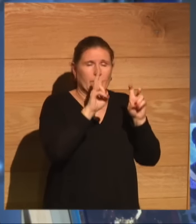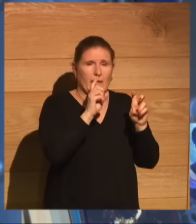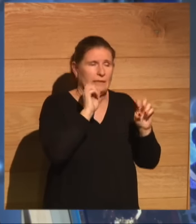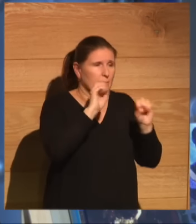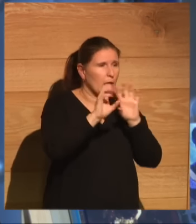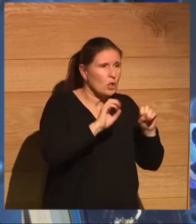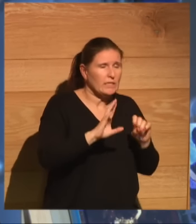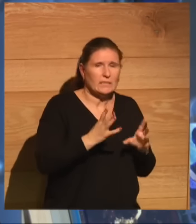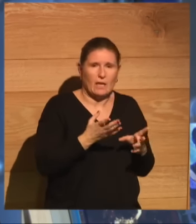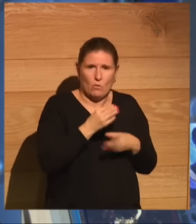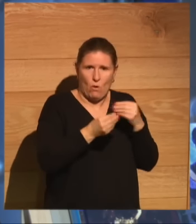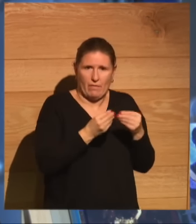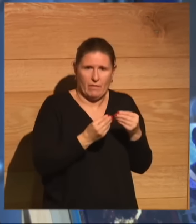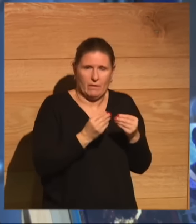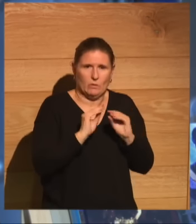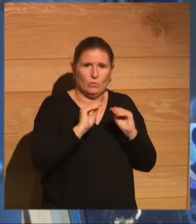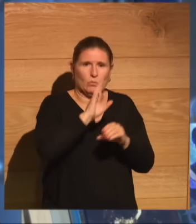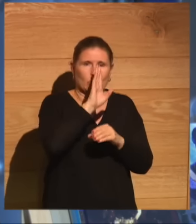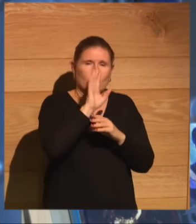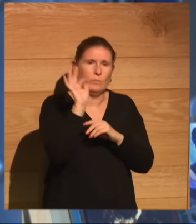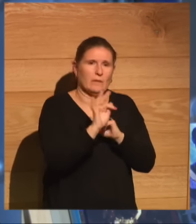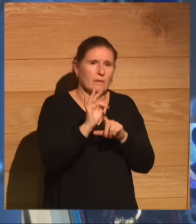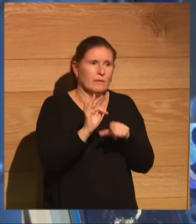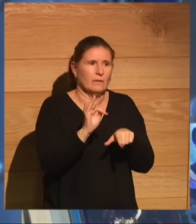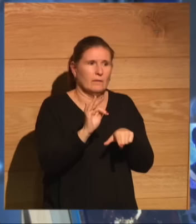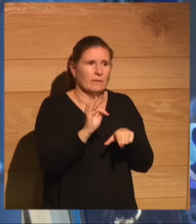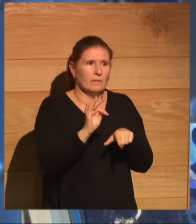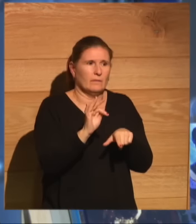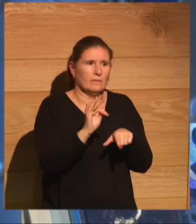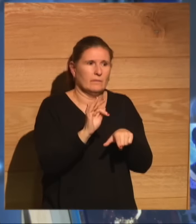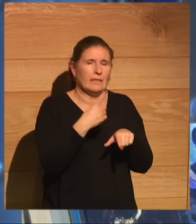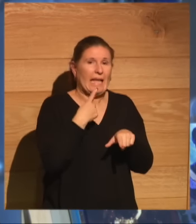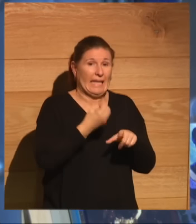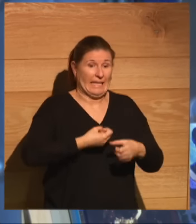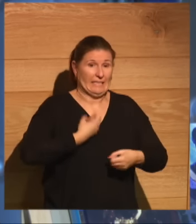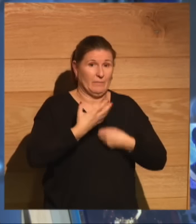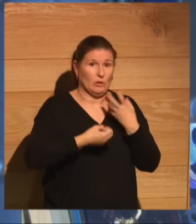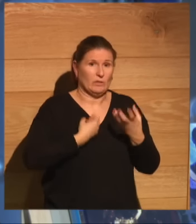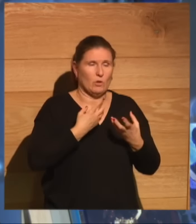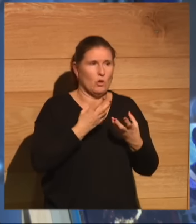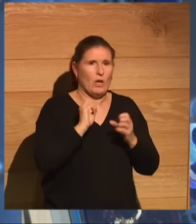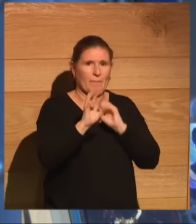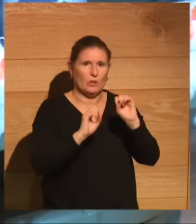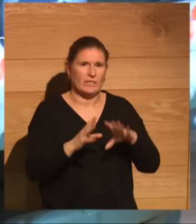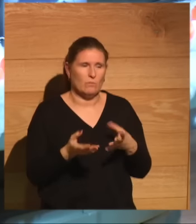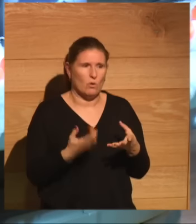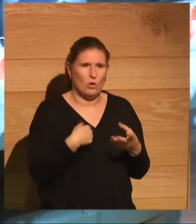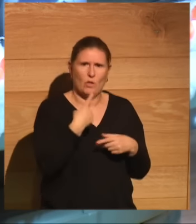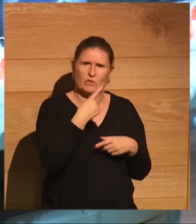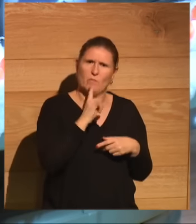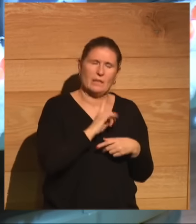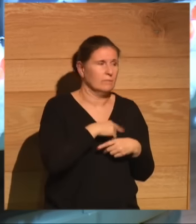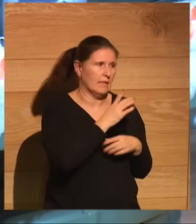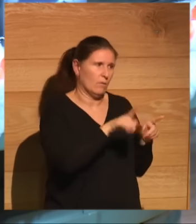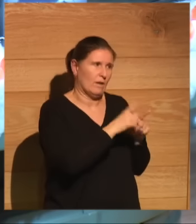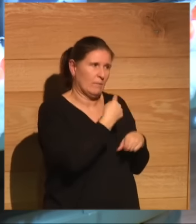hace de forma y de una forma muy poco... He dicho impresionismo y era expresionismo. Expresionismo, sí. Sí, pues lo he dicho mal. Bueno, no pasa nada. Lo hemos